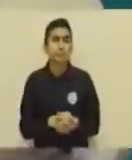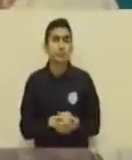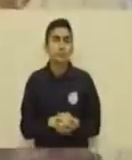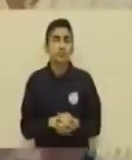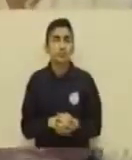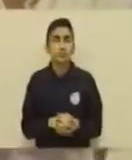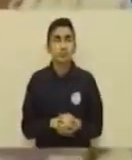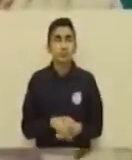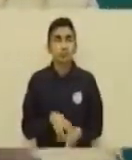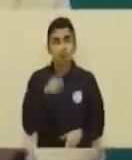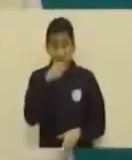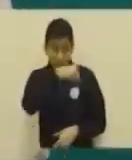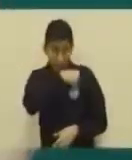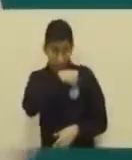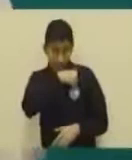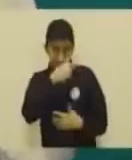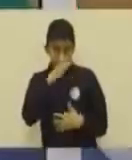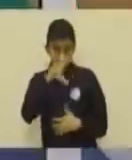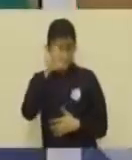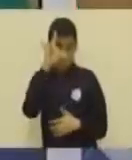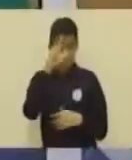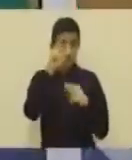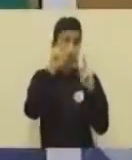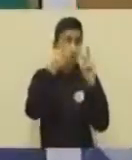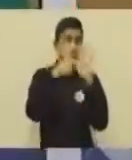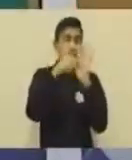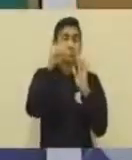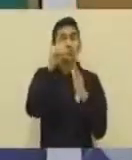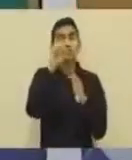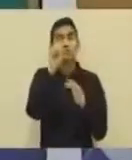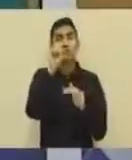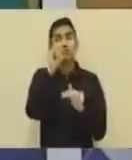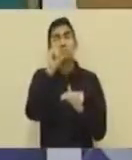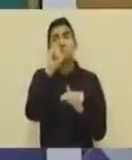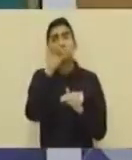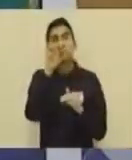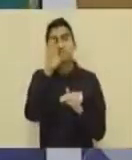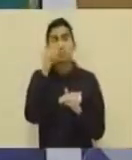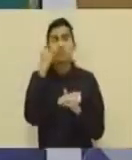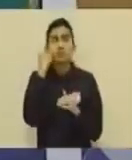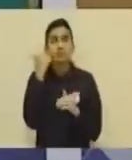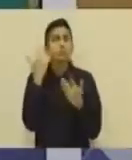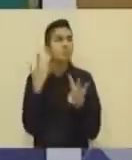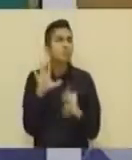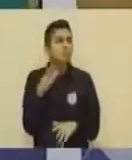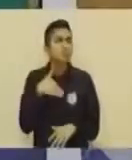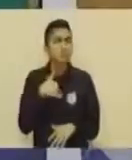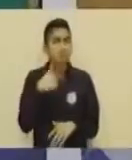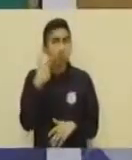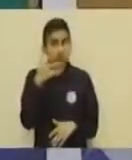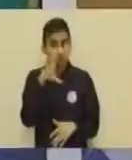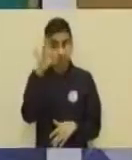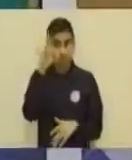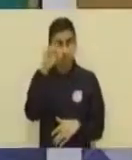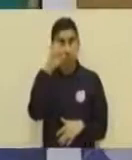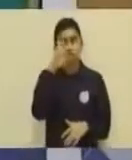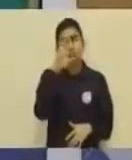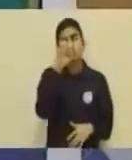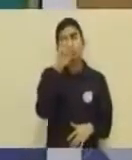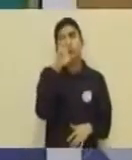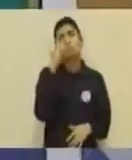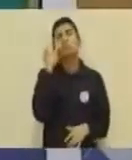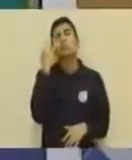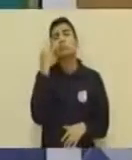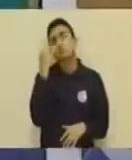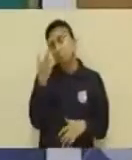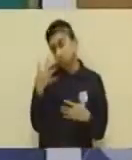Queremos encontrar la desviación media, ¿sí? Y para la desviación media, nosotros ya encontramos el promedio y vamos